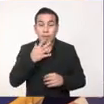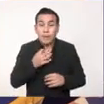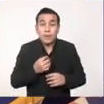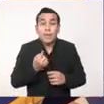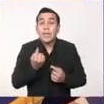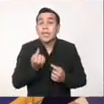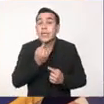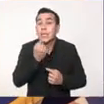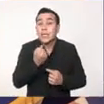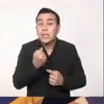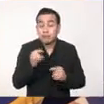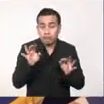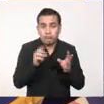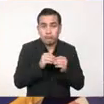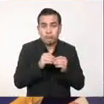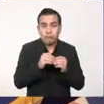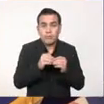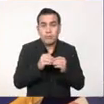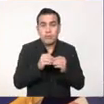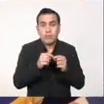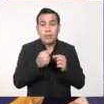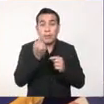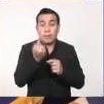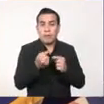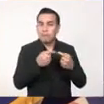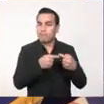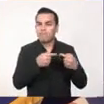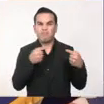civil, se reunieron con la oposición.